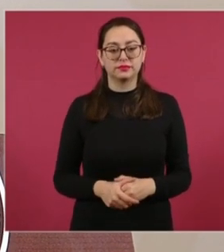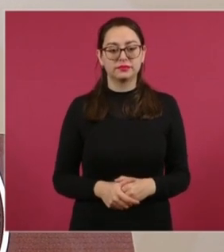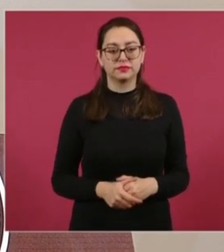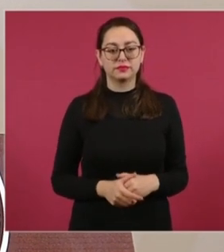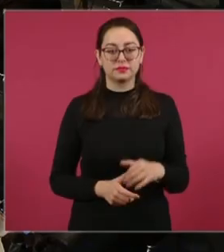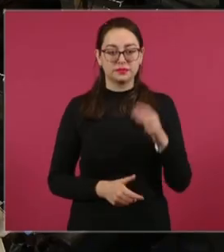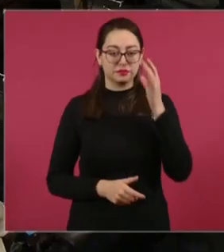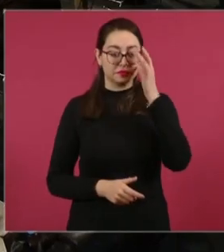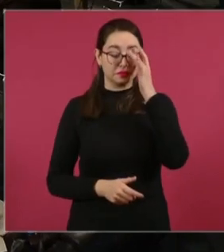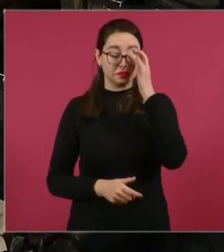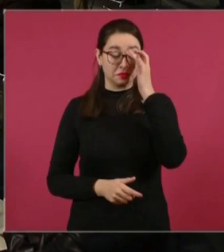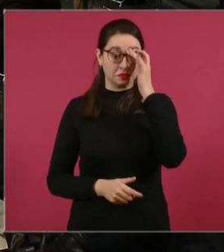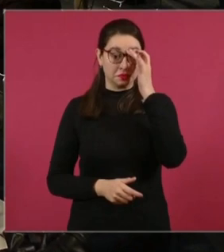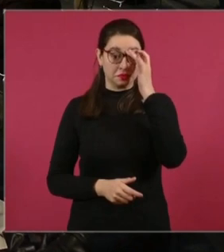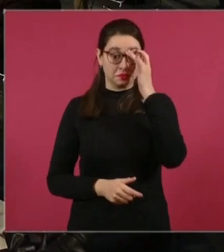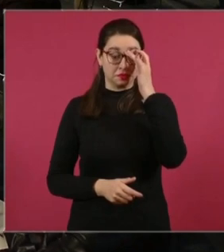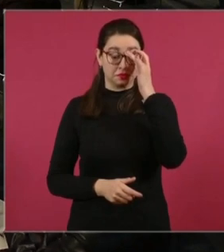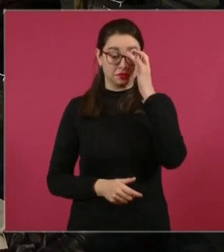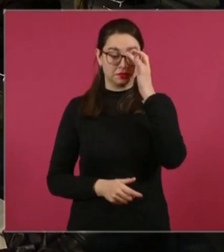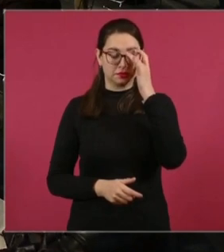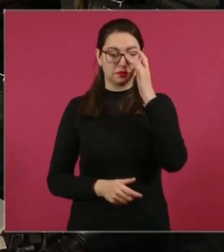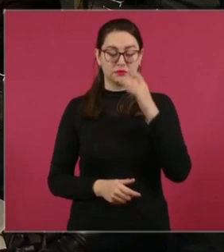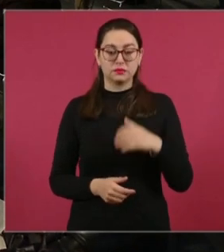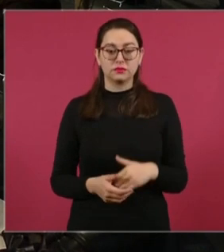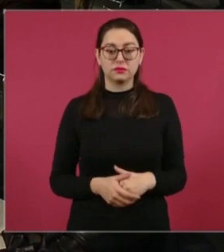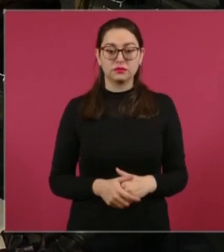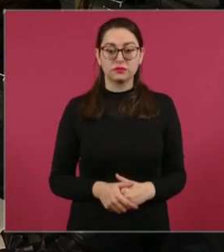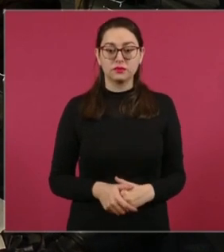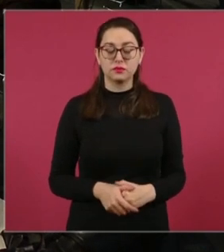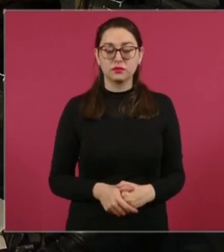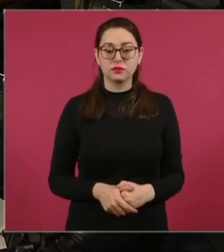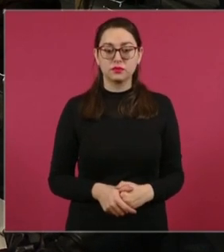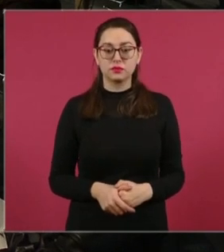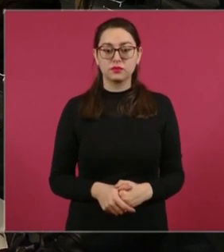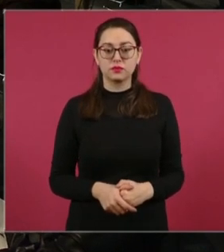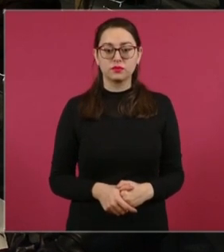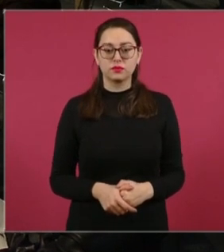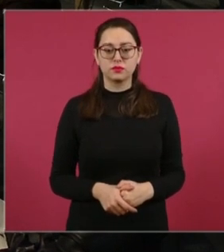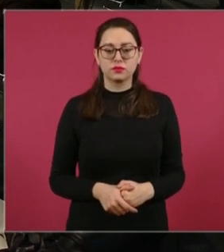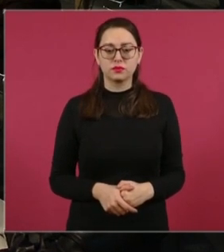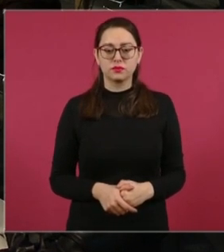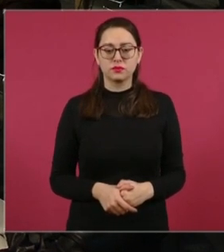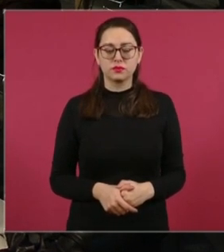el documento del periodista menciona que su gobierno